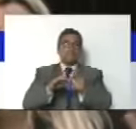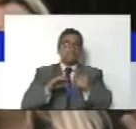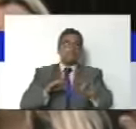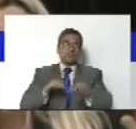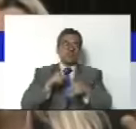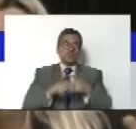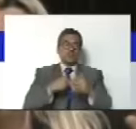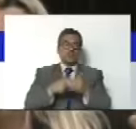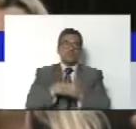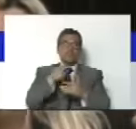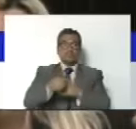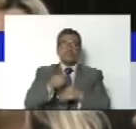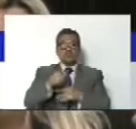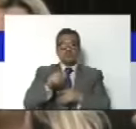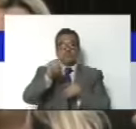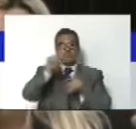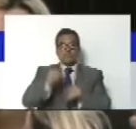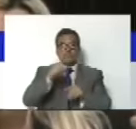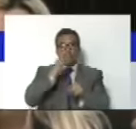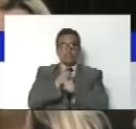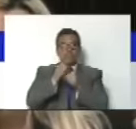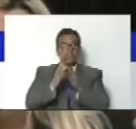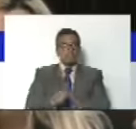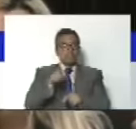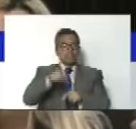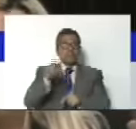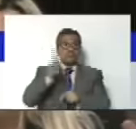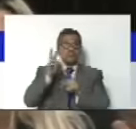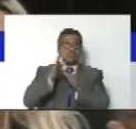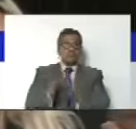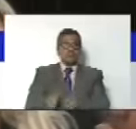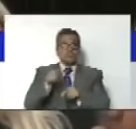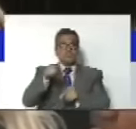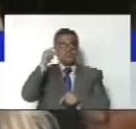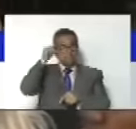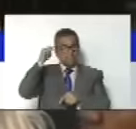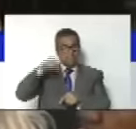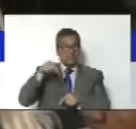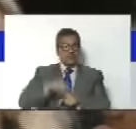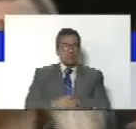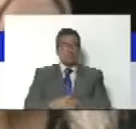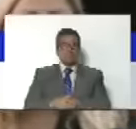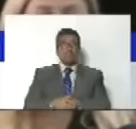largamente el salario mínimo del trabajador, la trabajadora venezolana, en el día de hoy,